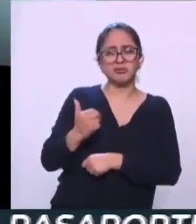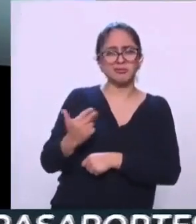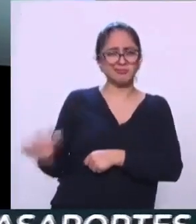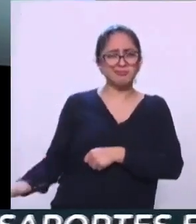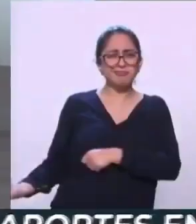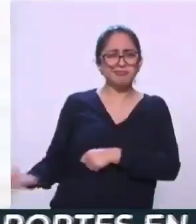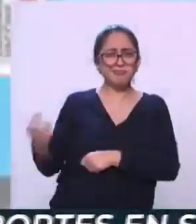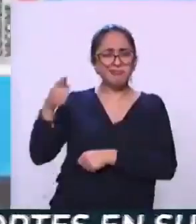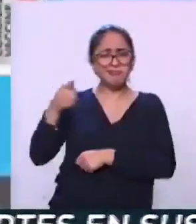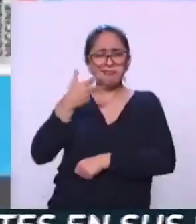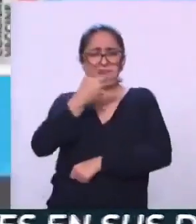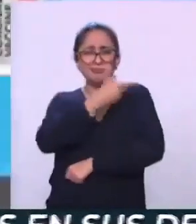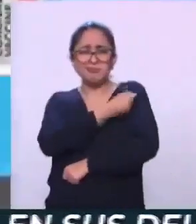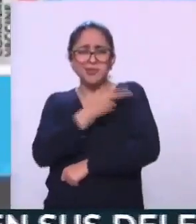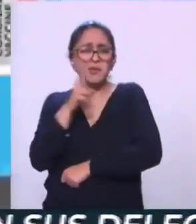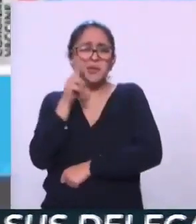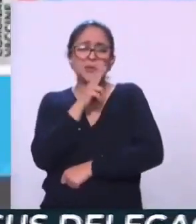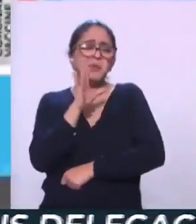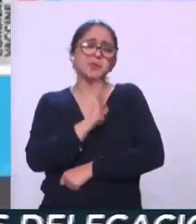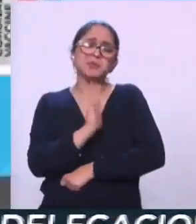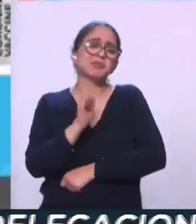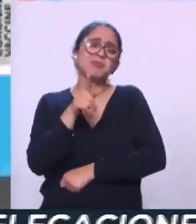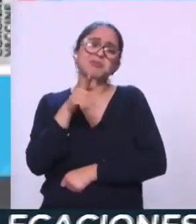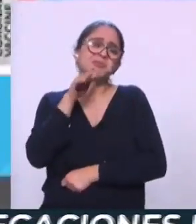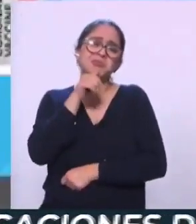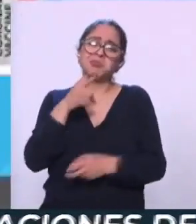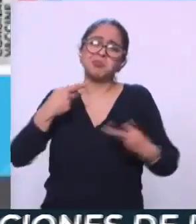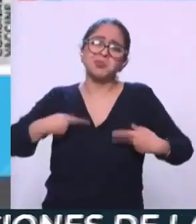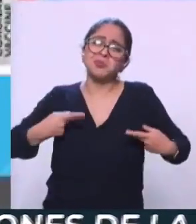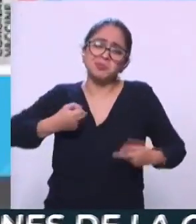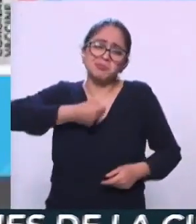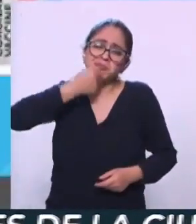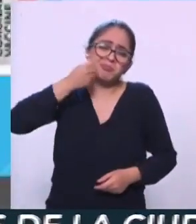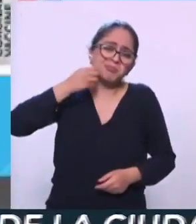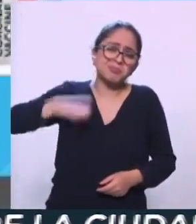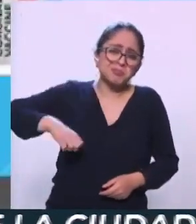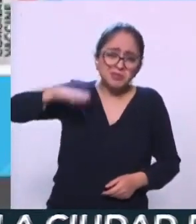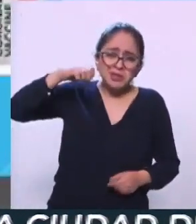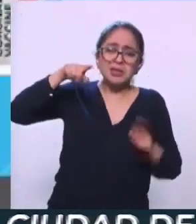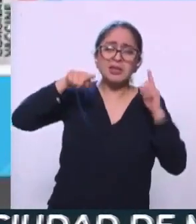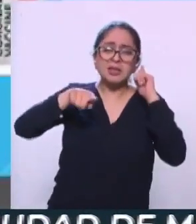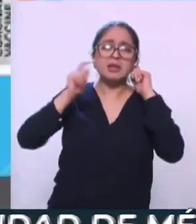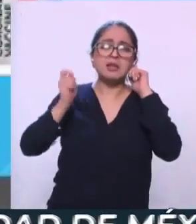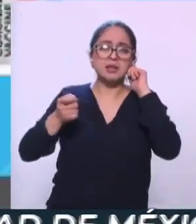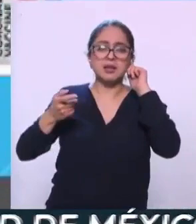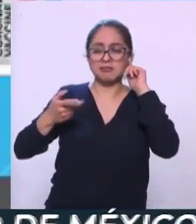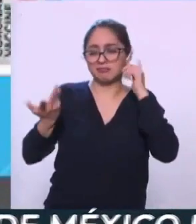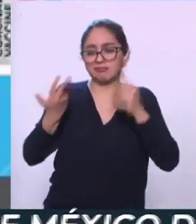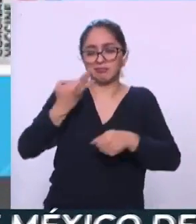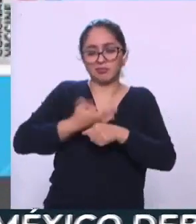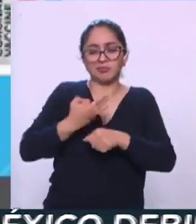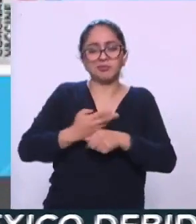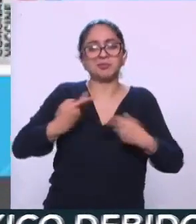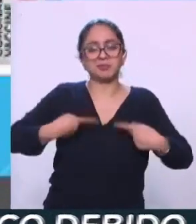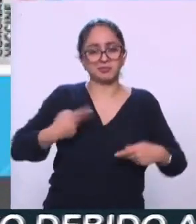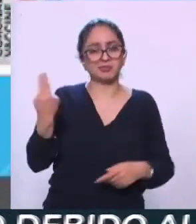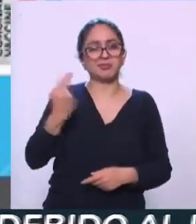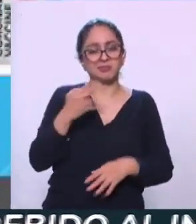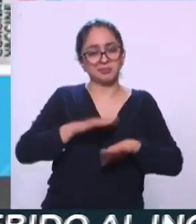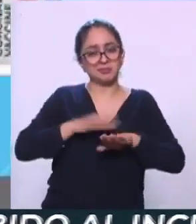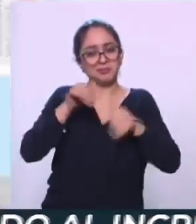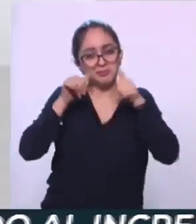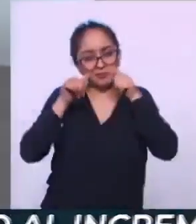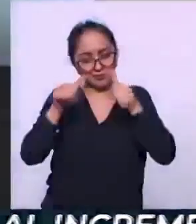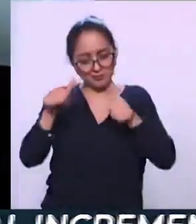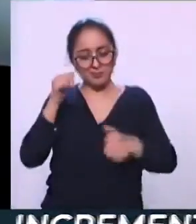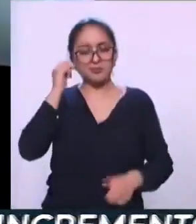vacuna Sputnik no iba a funcionar en los adultos mayores, que además son la población pues, más vulnerable. Otra,